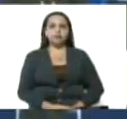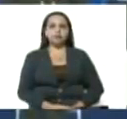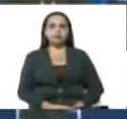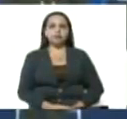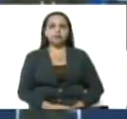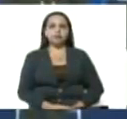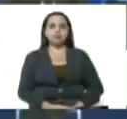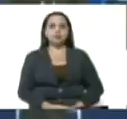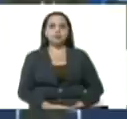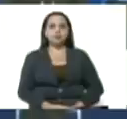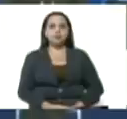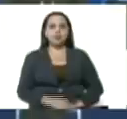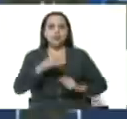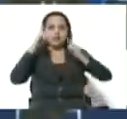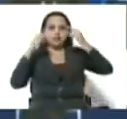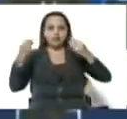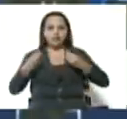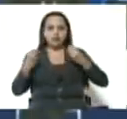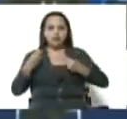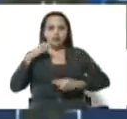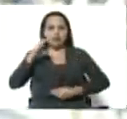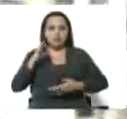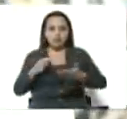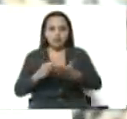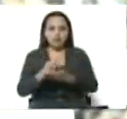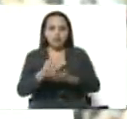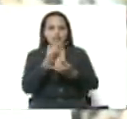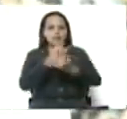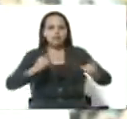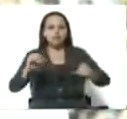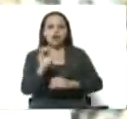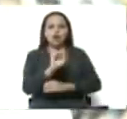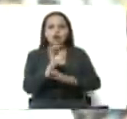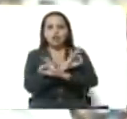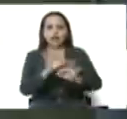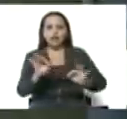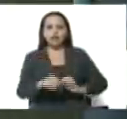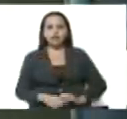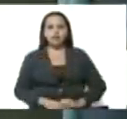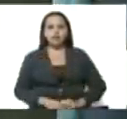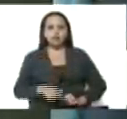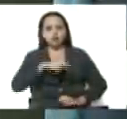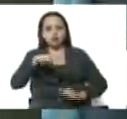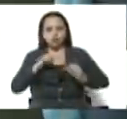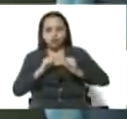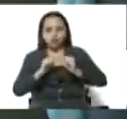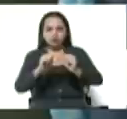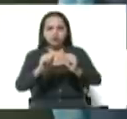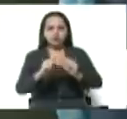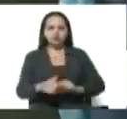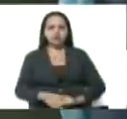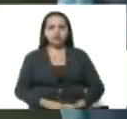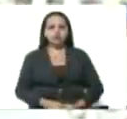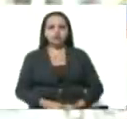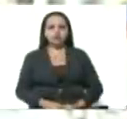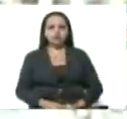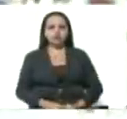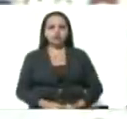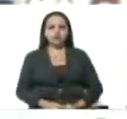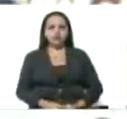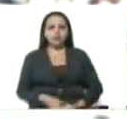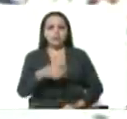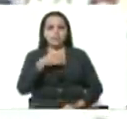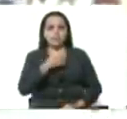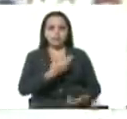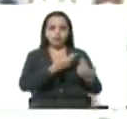ya veis las partes ya sigue e independencia o nada le sale siempre traidores nunca mi comandante